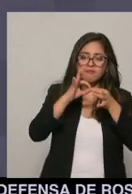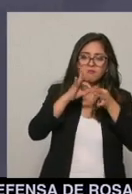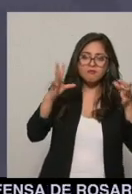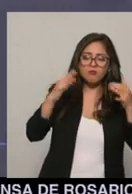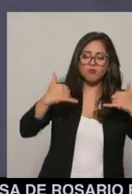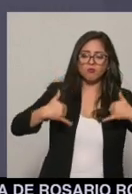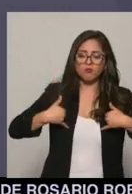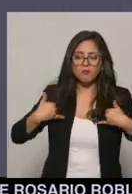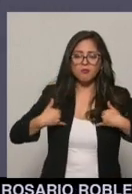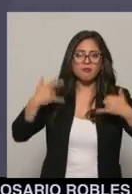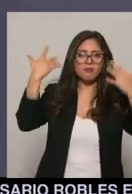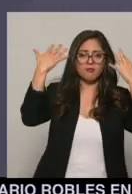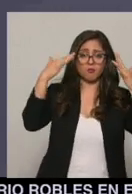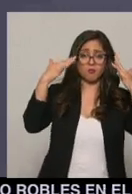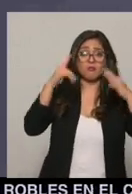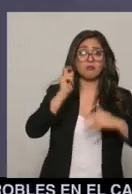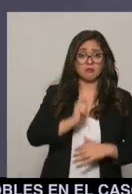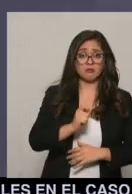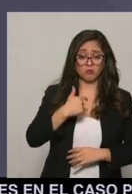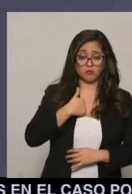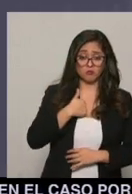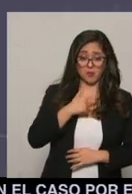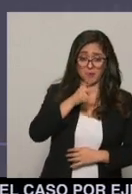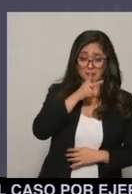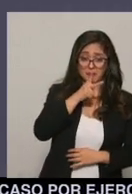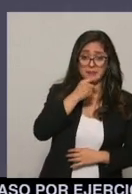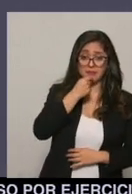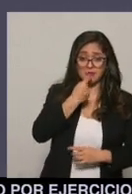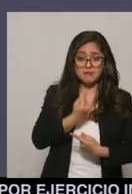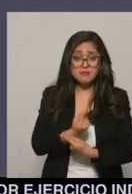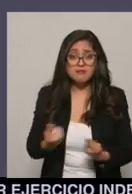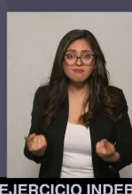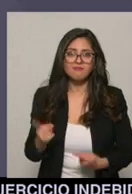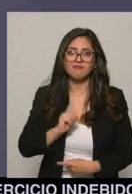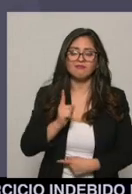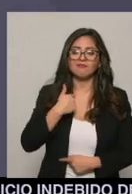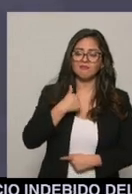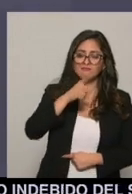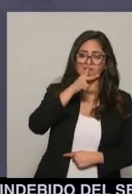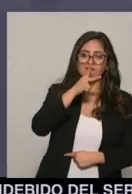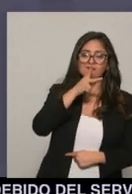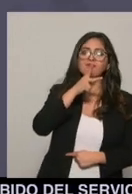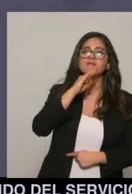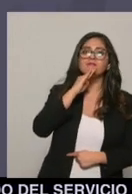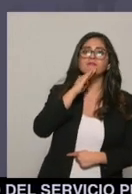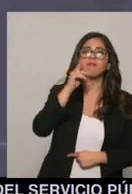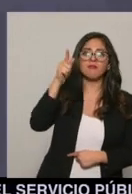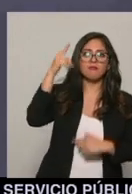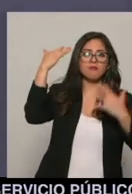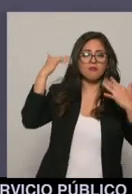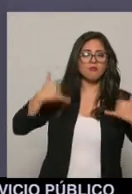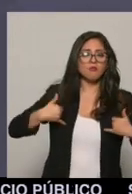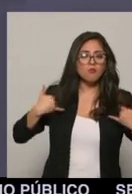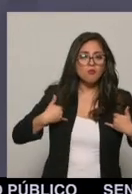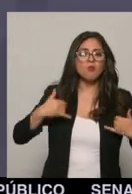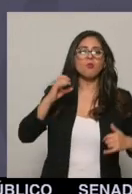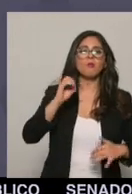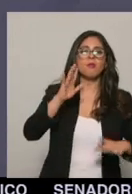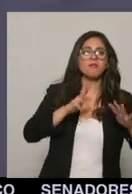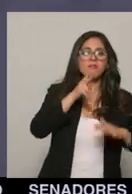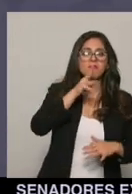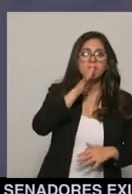adultos, que ya no somos papás de hijos niños, sino ya somos papás de hijos adolescentes o de hijos adultos y no los queremos